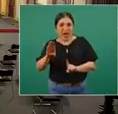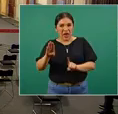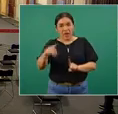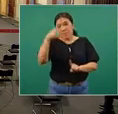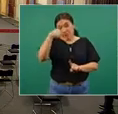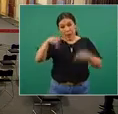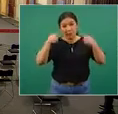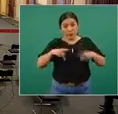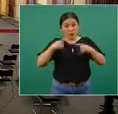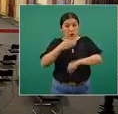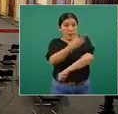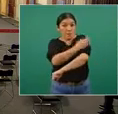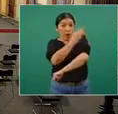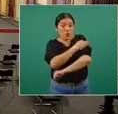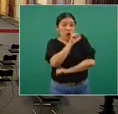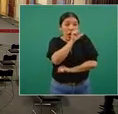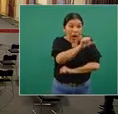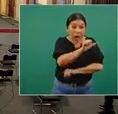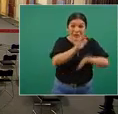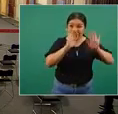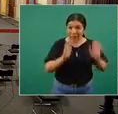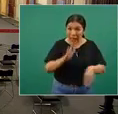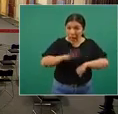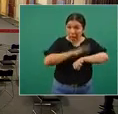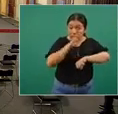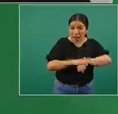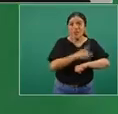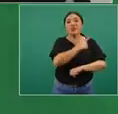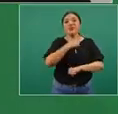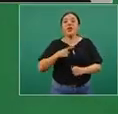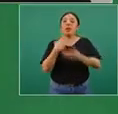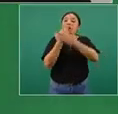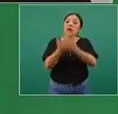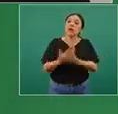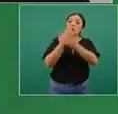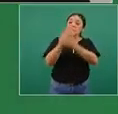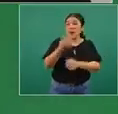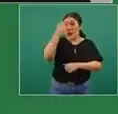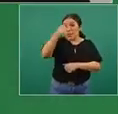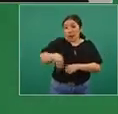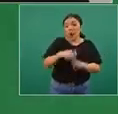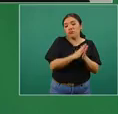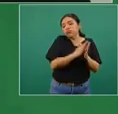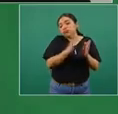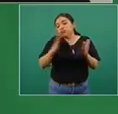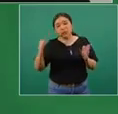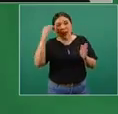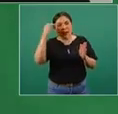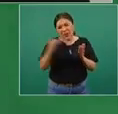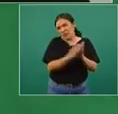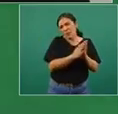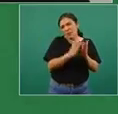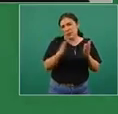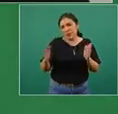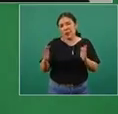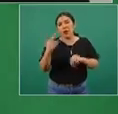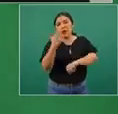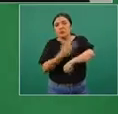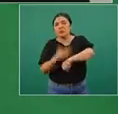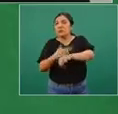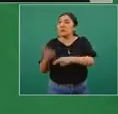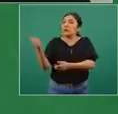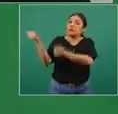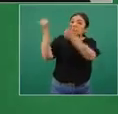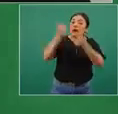todos los que ya se les aplicó el componente A, tienen que recibir dentro de el tiempo determinado, que en el caso de la